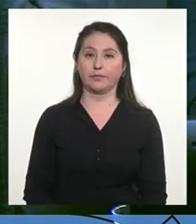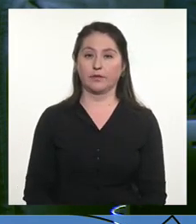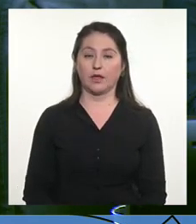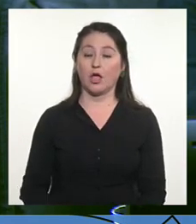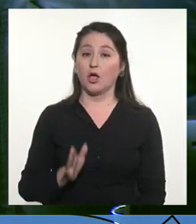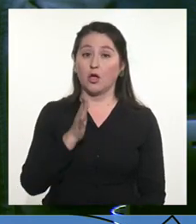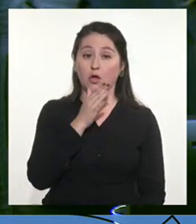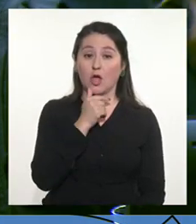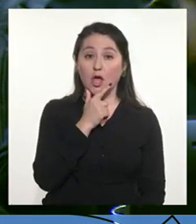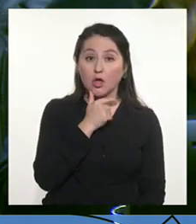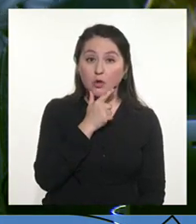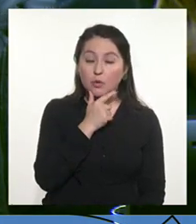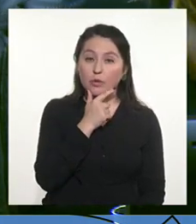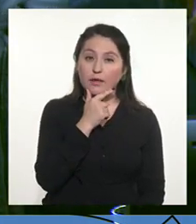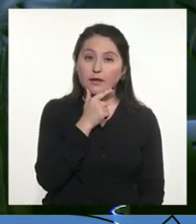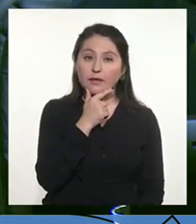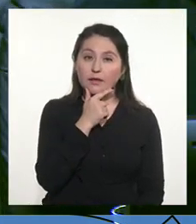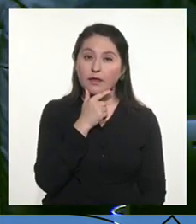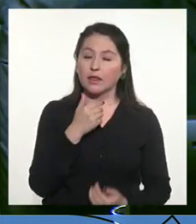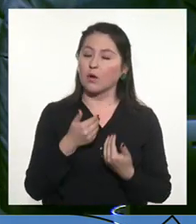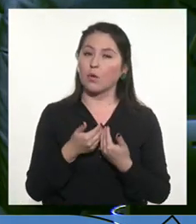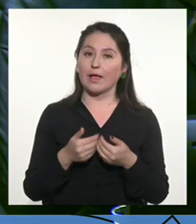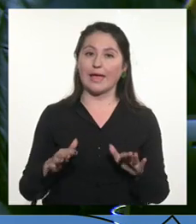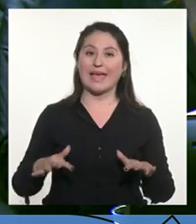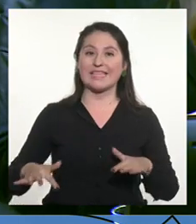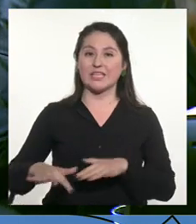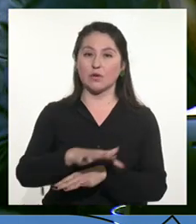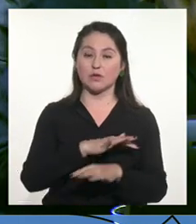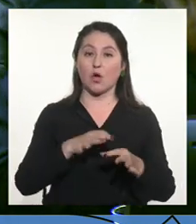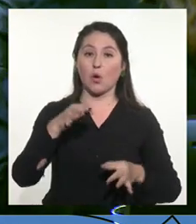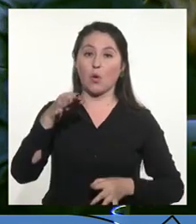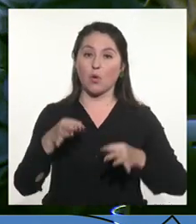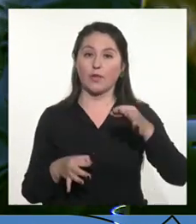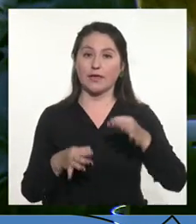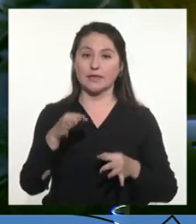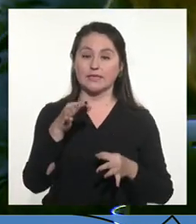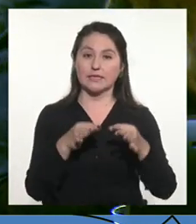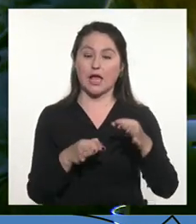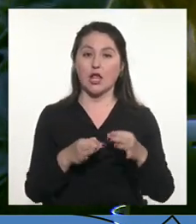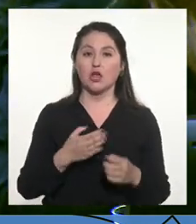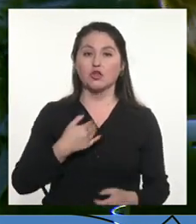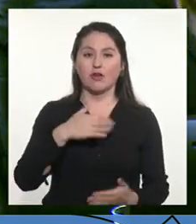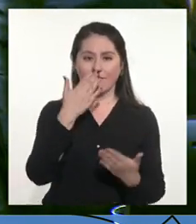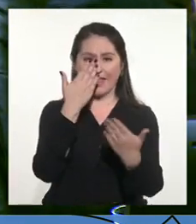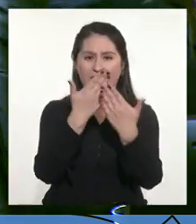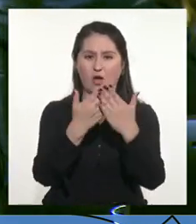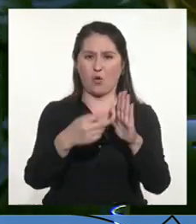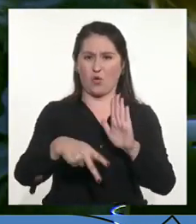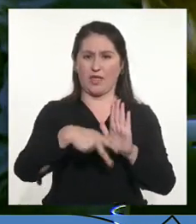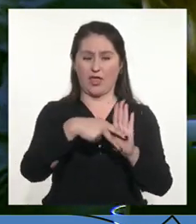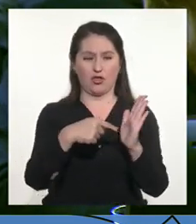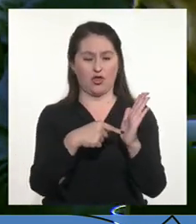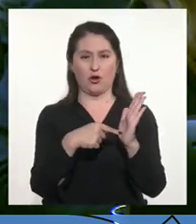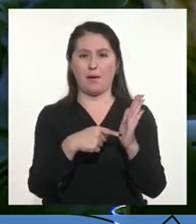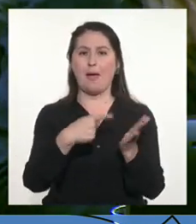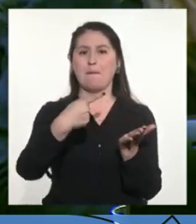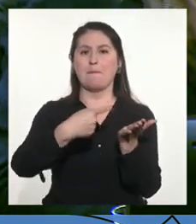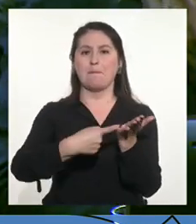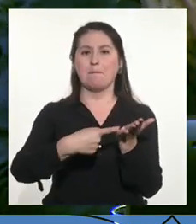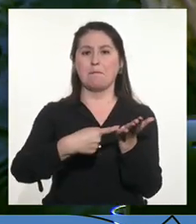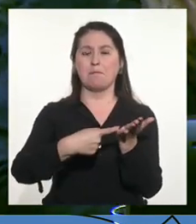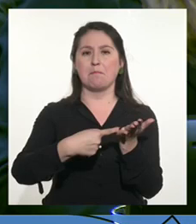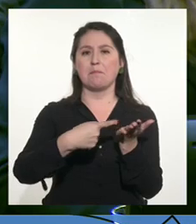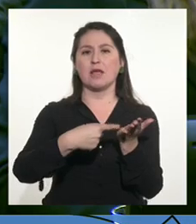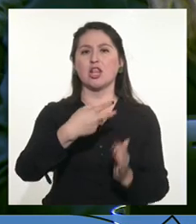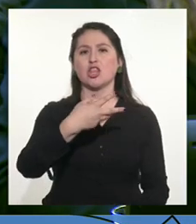en cualquier situación de carácter judicial nos podemos ver enfrentados con una norma que fue dictada el año 20 al año